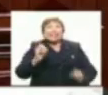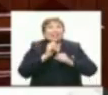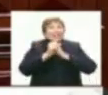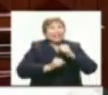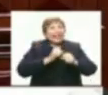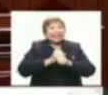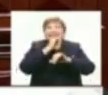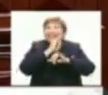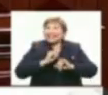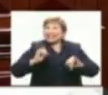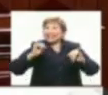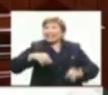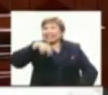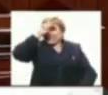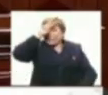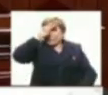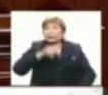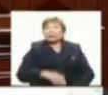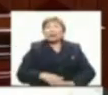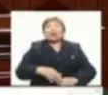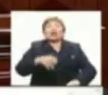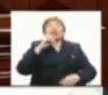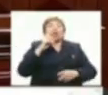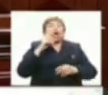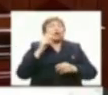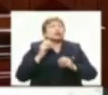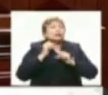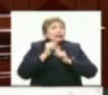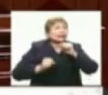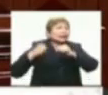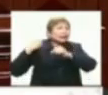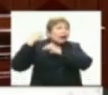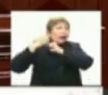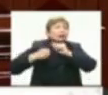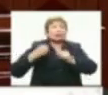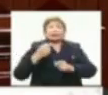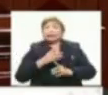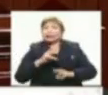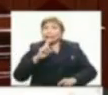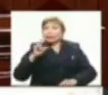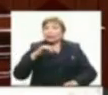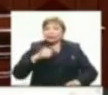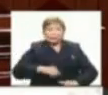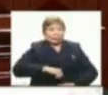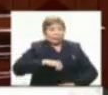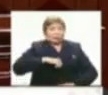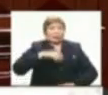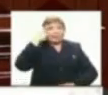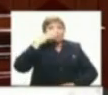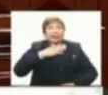de la Independencia del Perú, dos siglos de vida republicana. Es un inmenso orgullo para